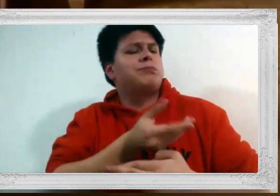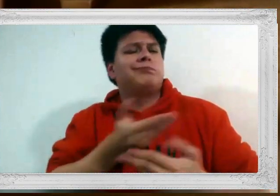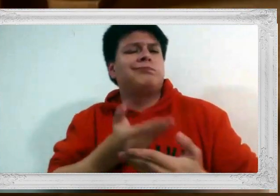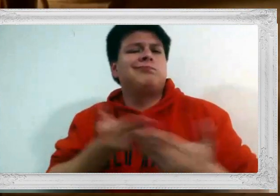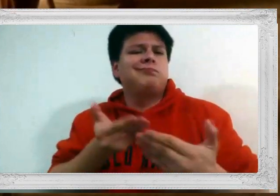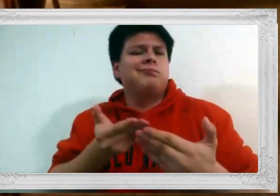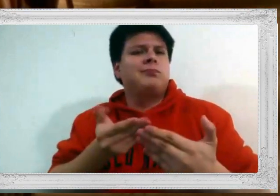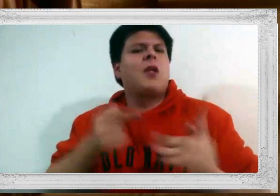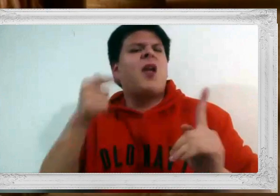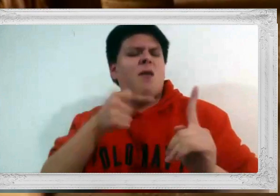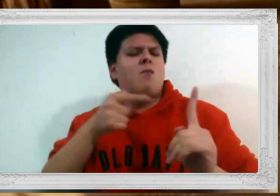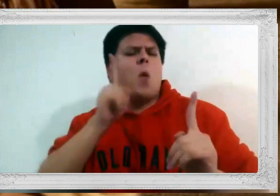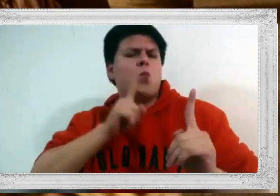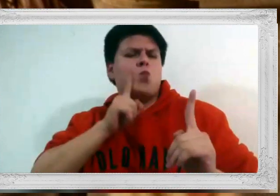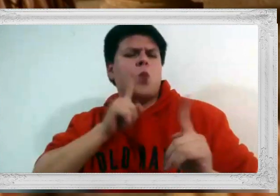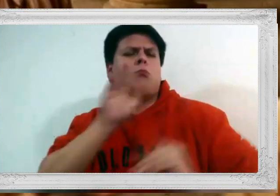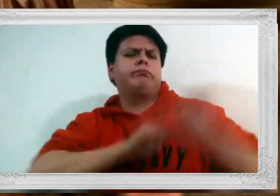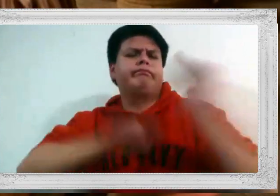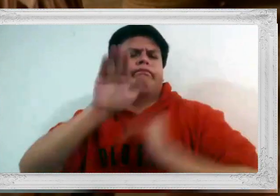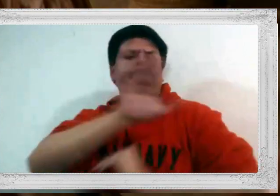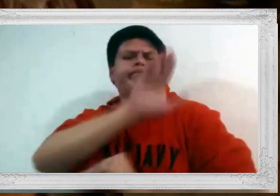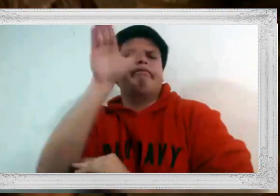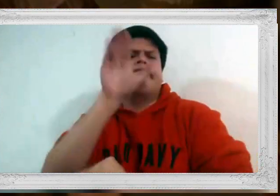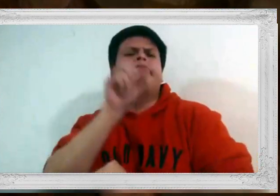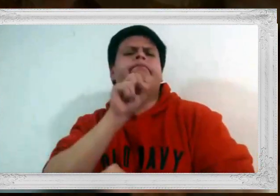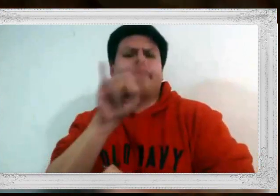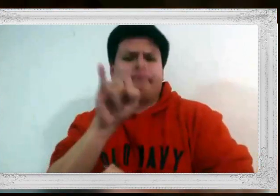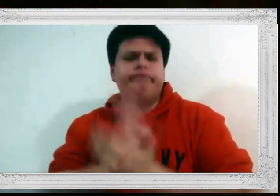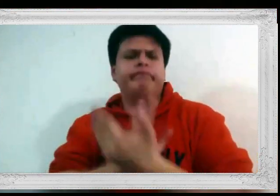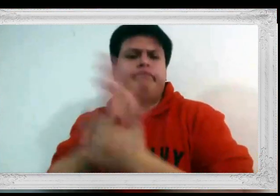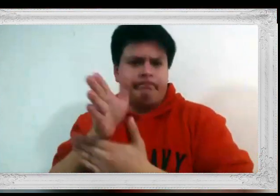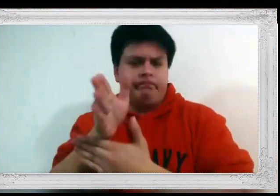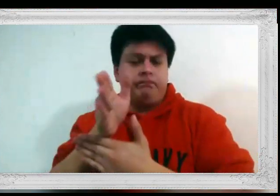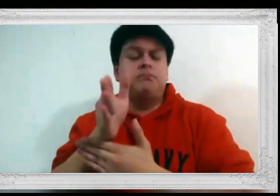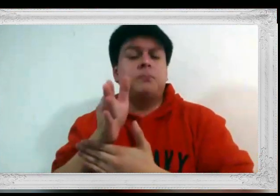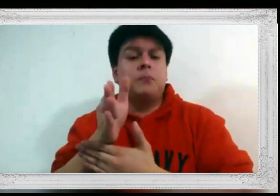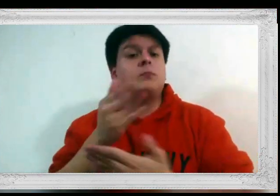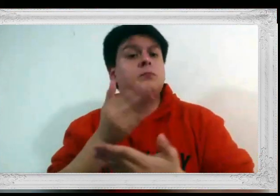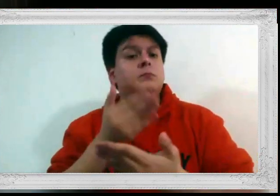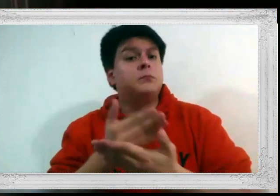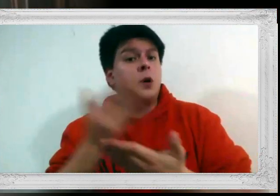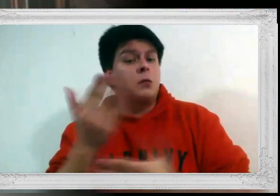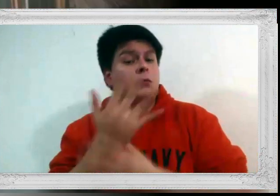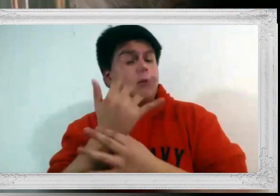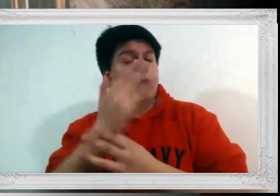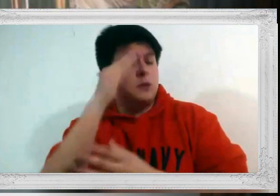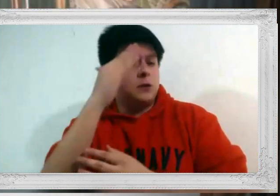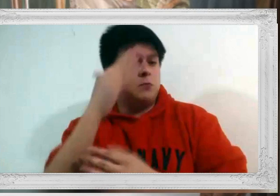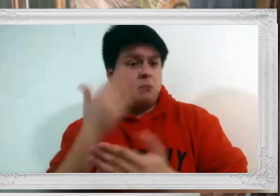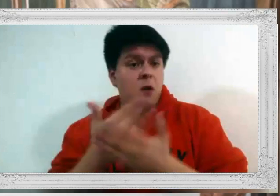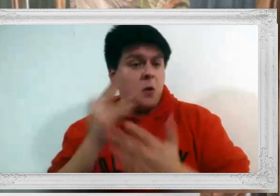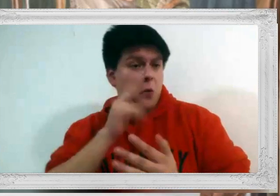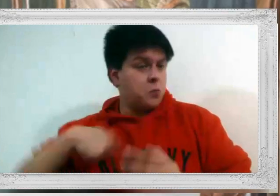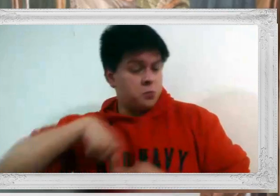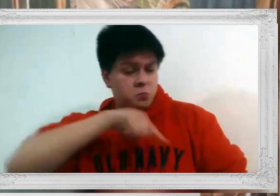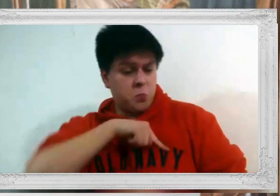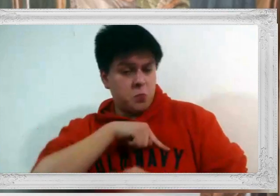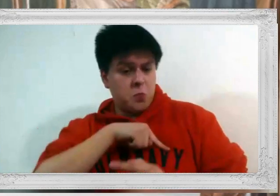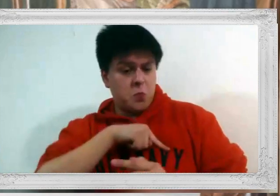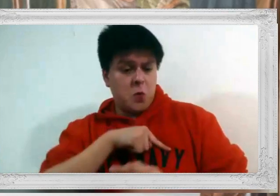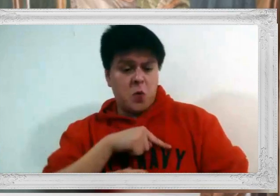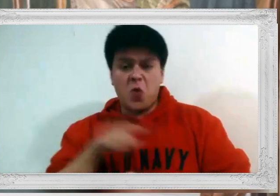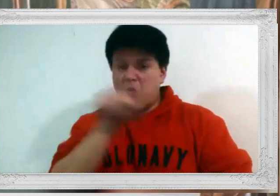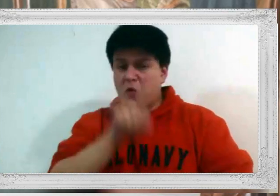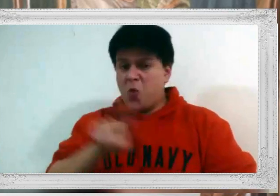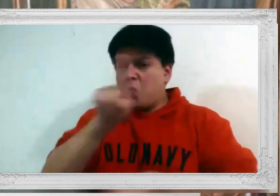En el centro de la liturgia de la palabra de este domingo, encontramos el personaje de la viuda pobre, o más bien,